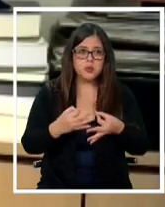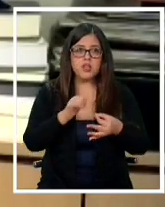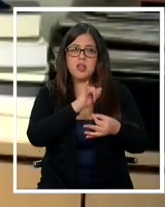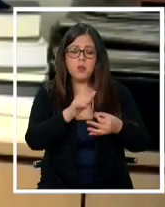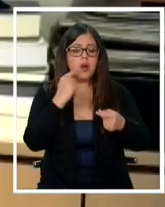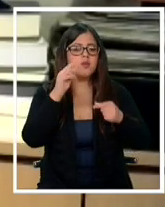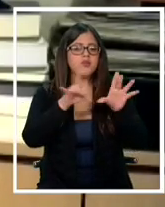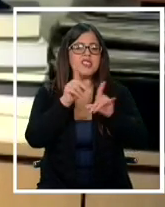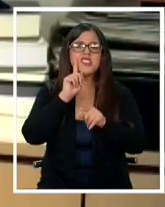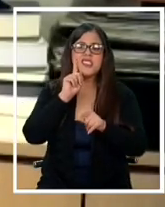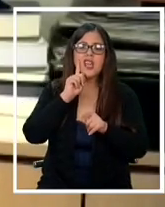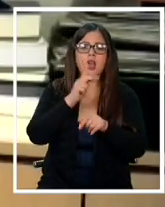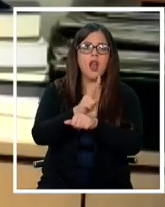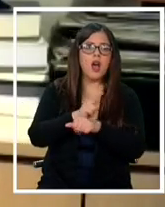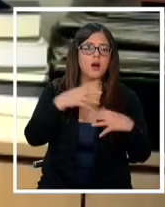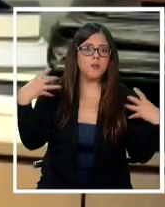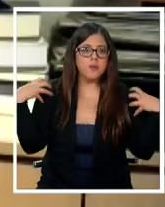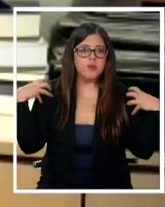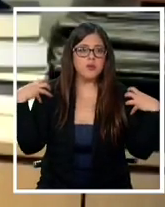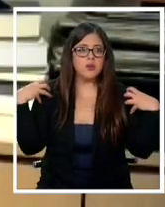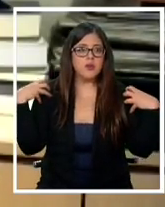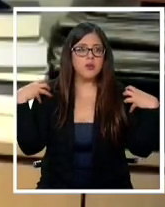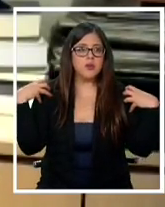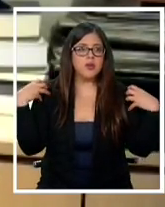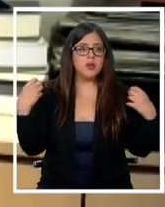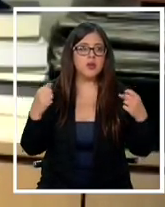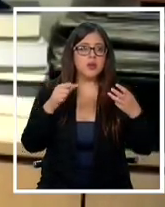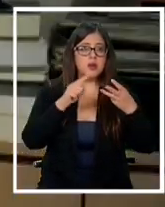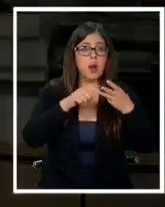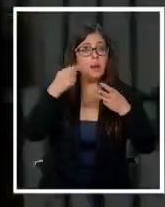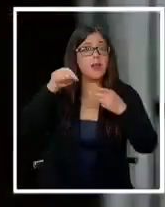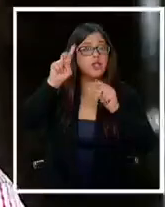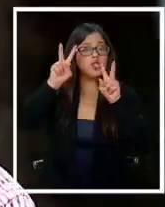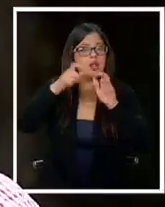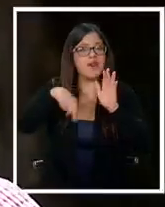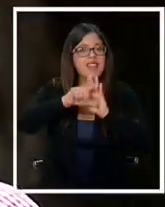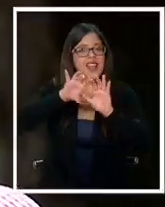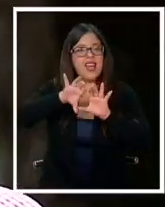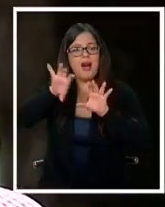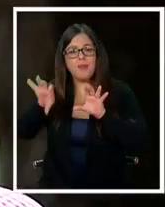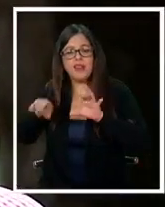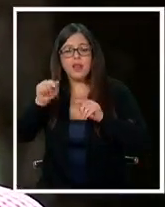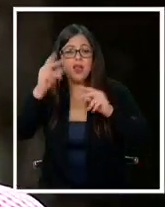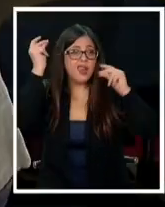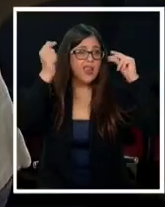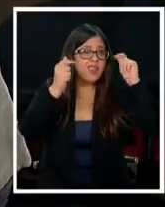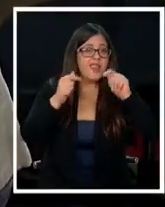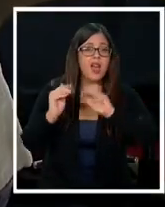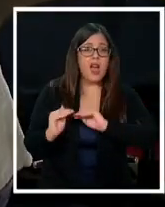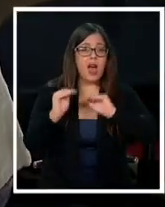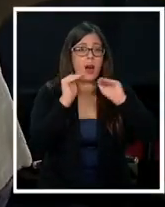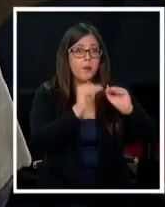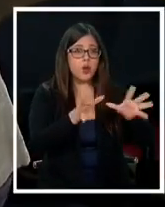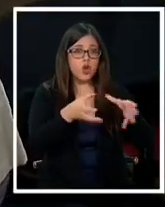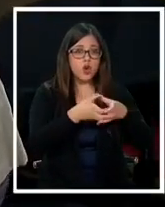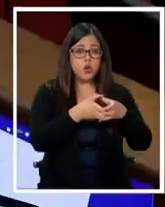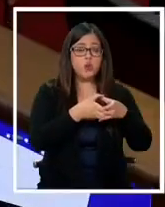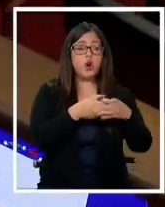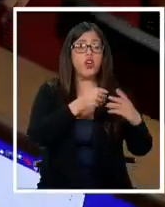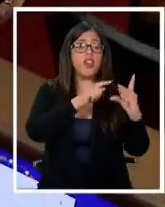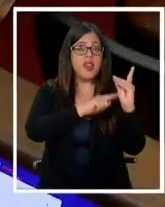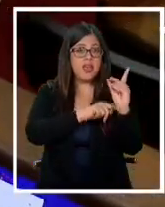quién administra el terceros brilla sistema de la ley ideas que no tuvieron el apoyo de la derecha